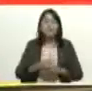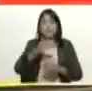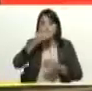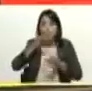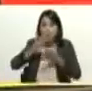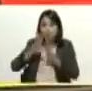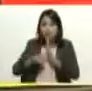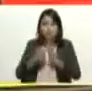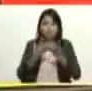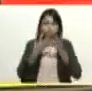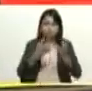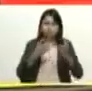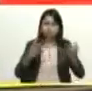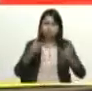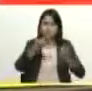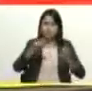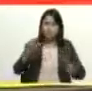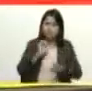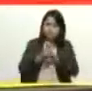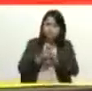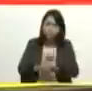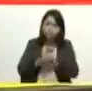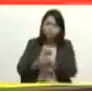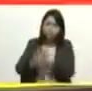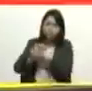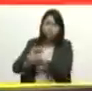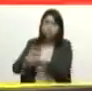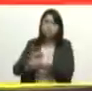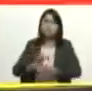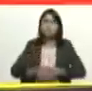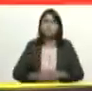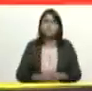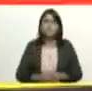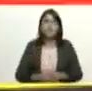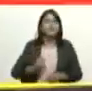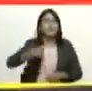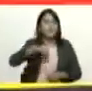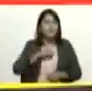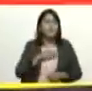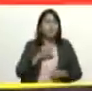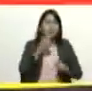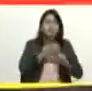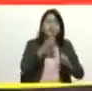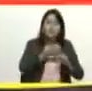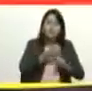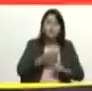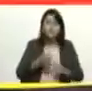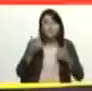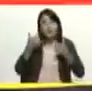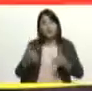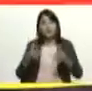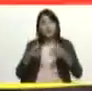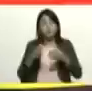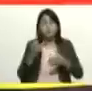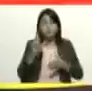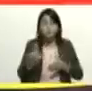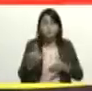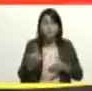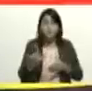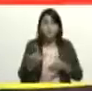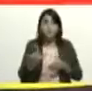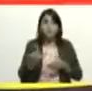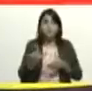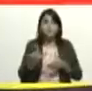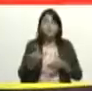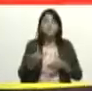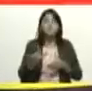Cientos de detenidos. Hemos procurado siempre ponernos al frente de estas luchas. Hoy día el Partido Socialista Unido de Venezuela, presidente, le ratifica